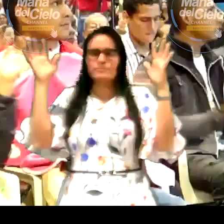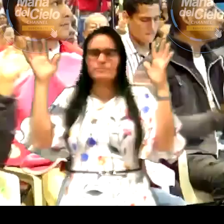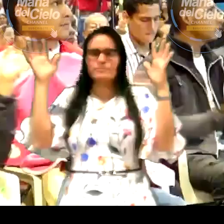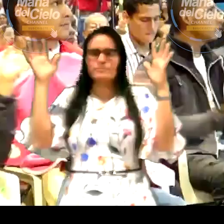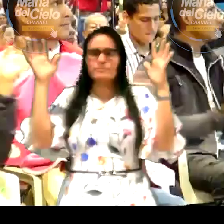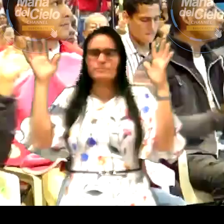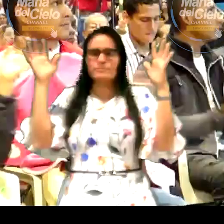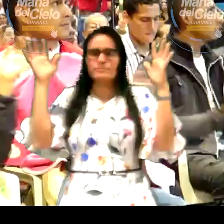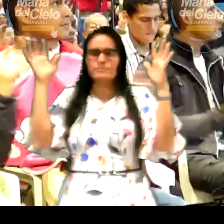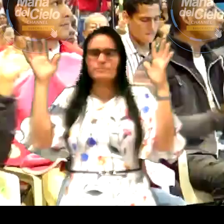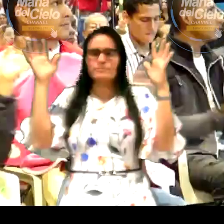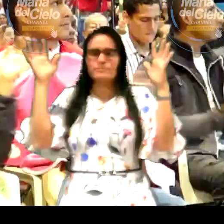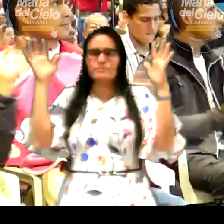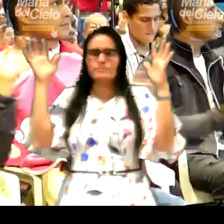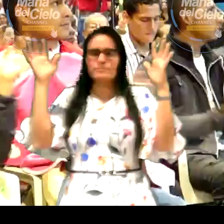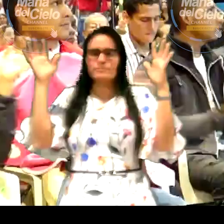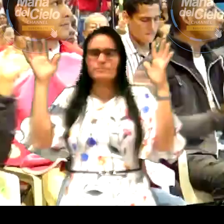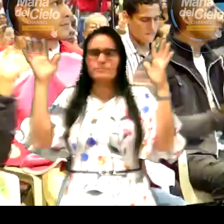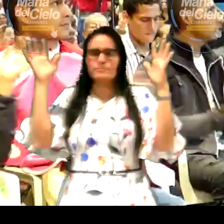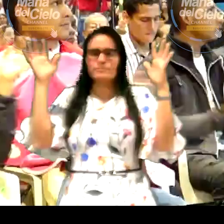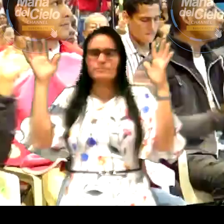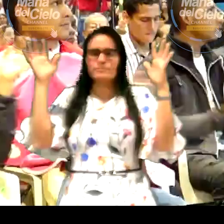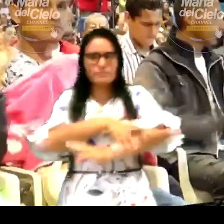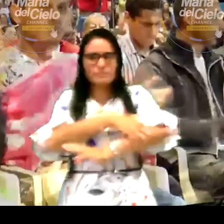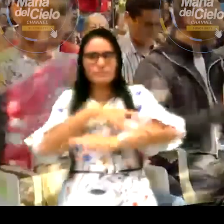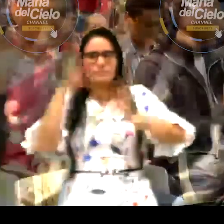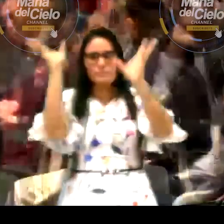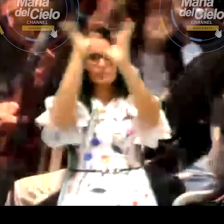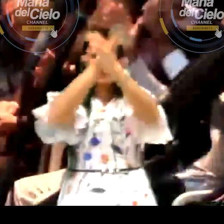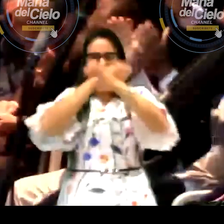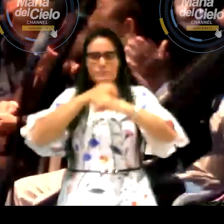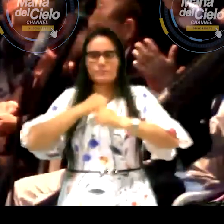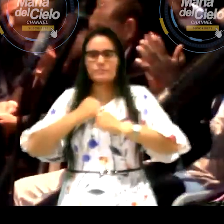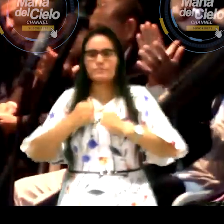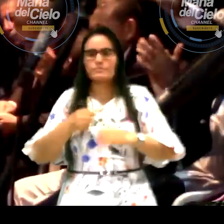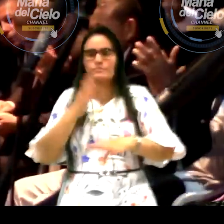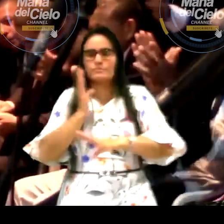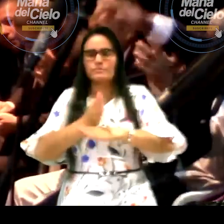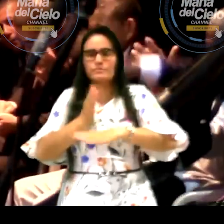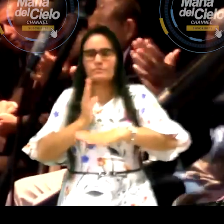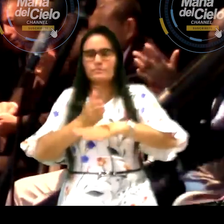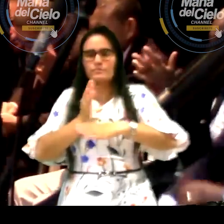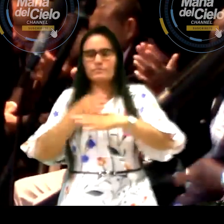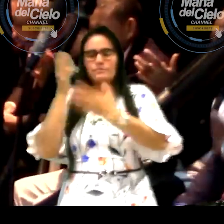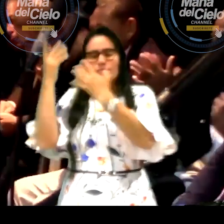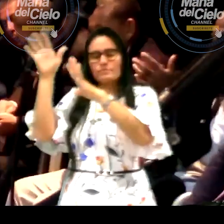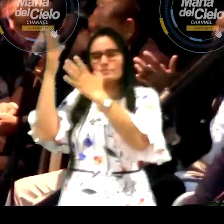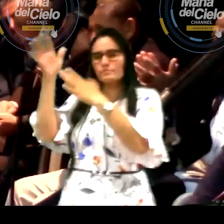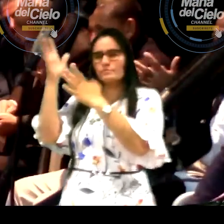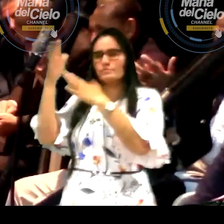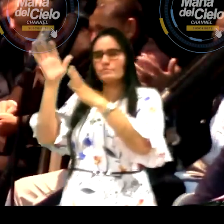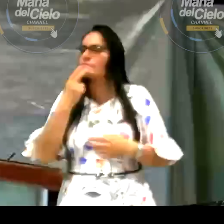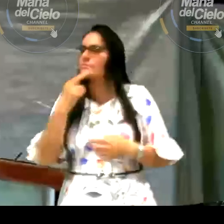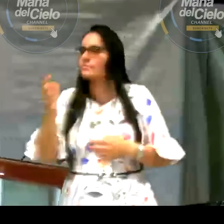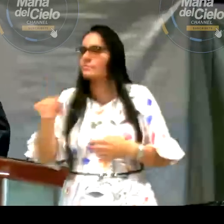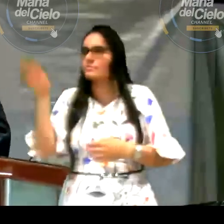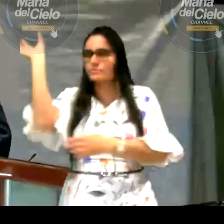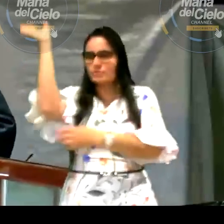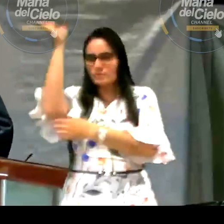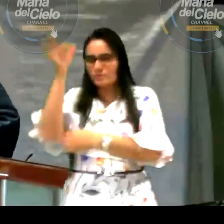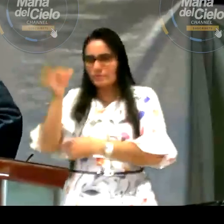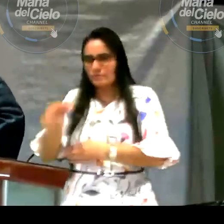Alguien que esté sintiendo a Jesús aquí esta noche, que no pare de alabar, que no pare de adorar. ¿Crees o crees? No tienes más.